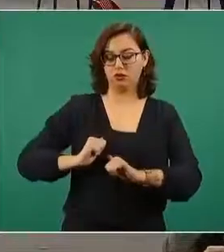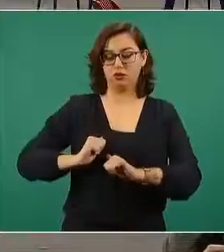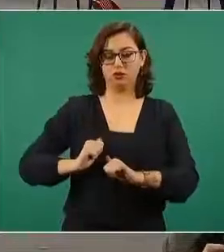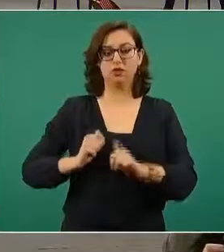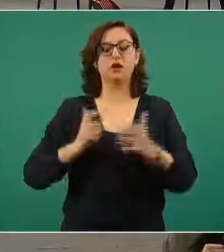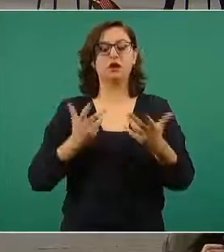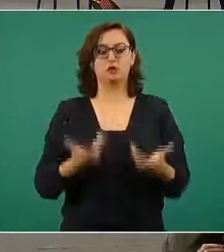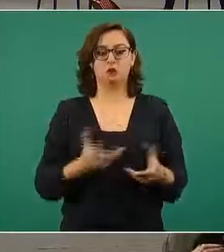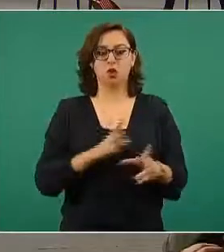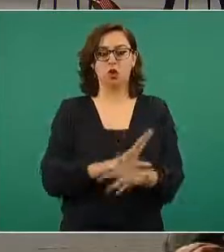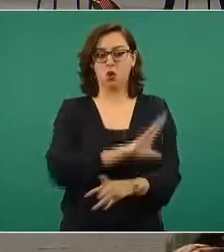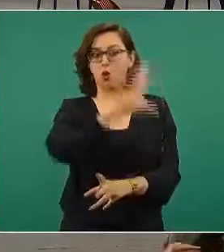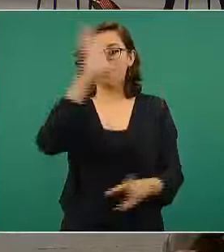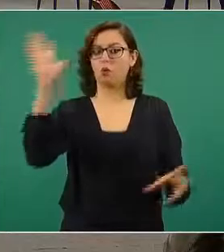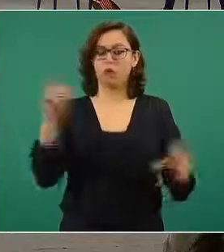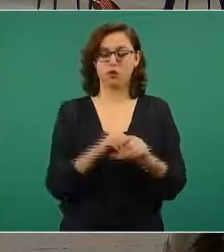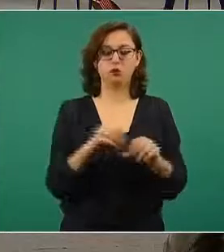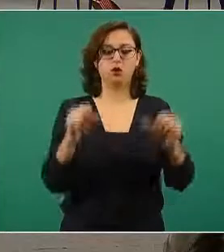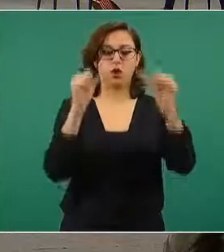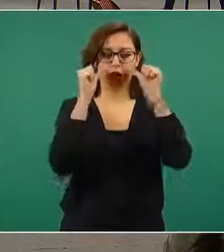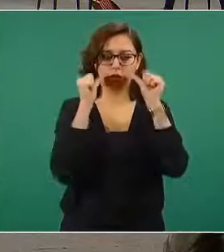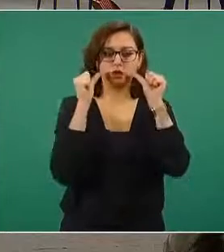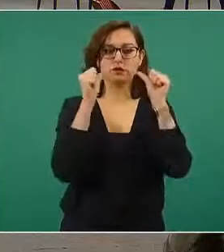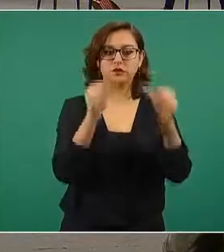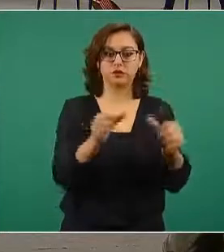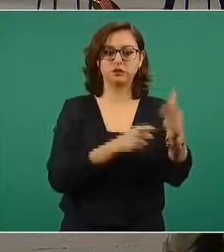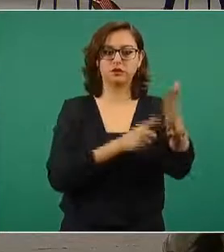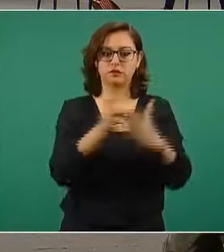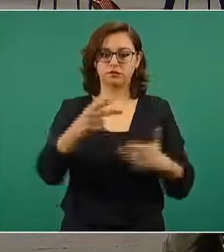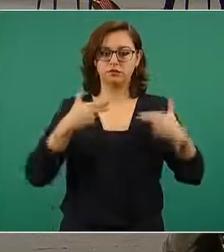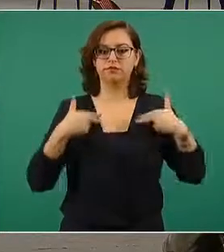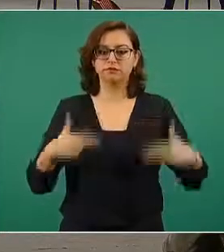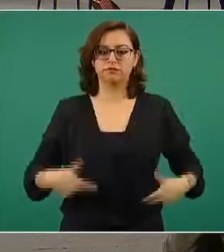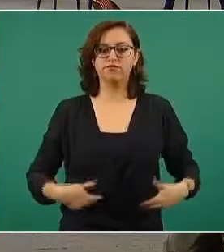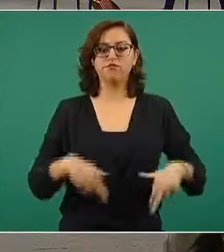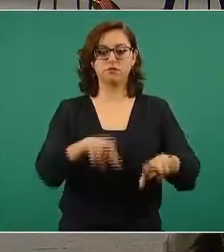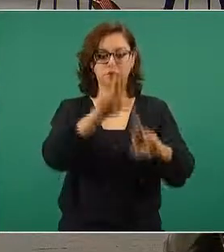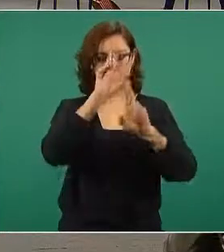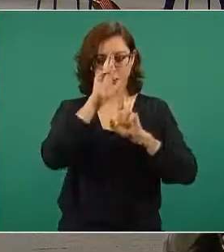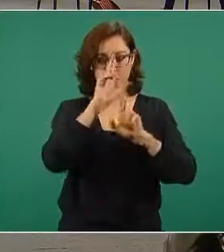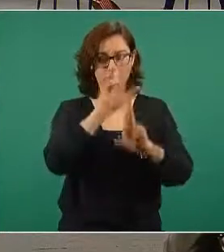la cobertura y un mejor respeto a los derechos humanos.